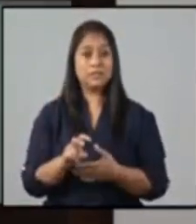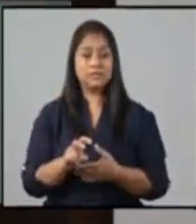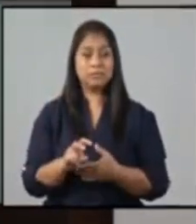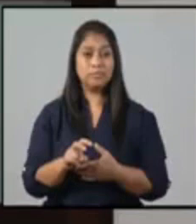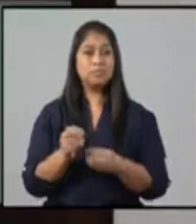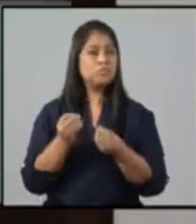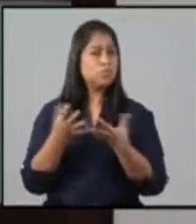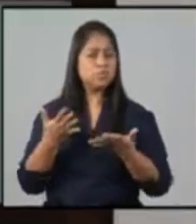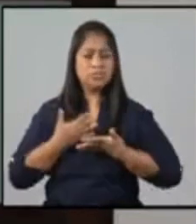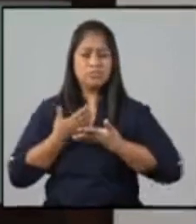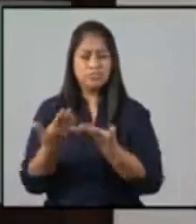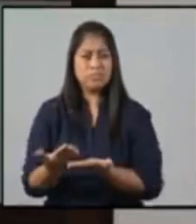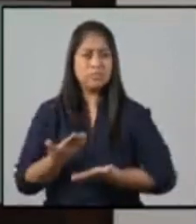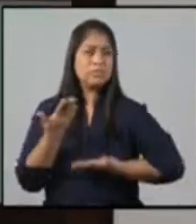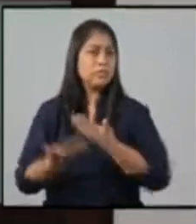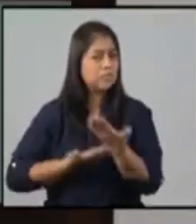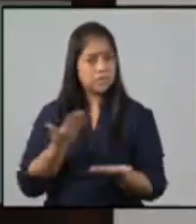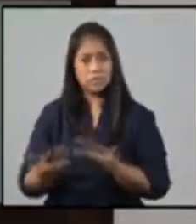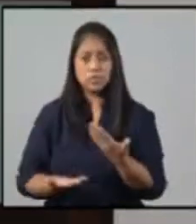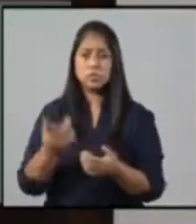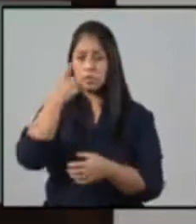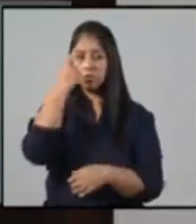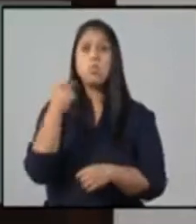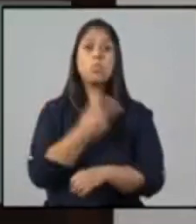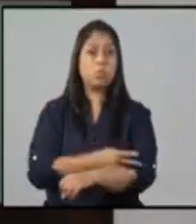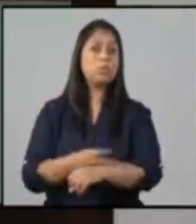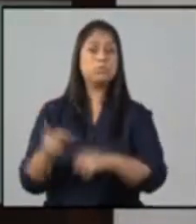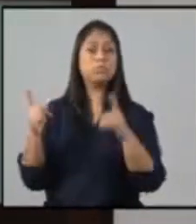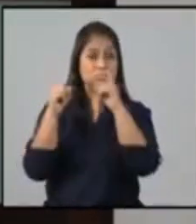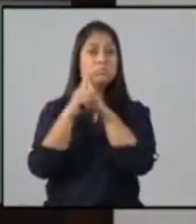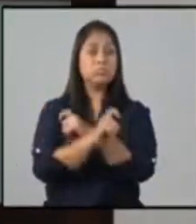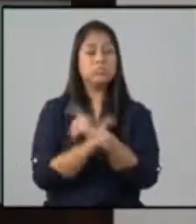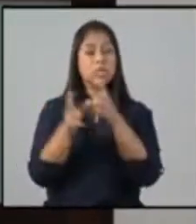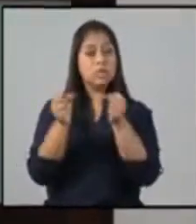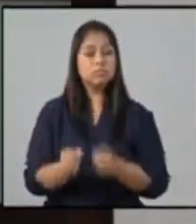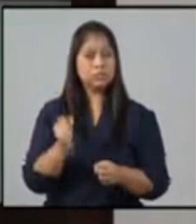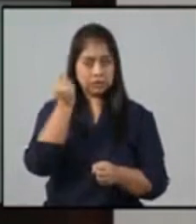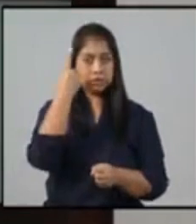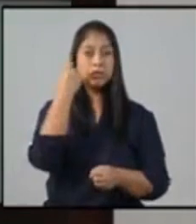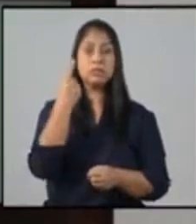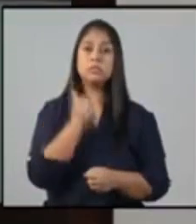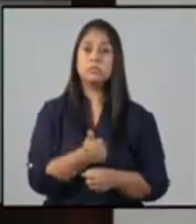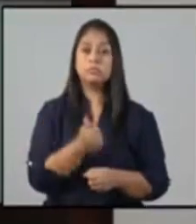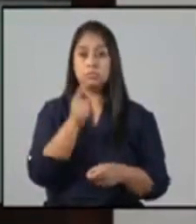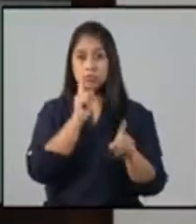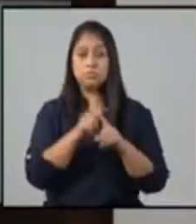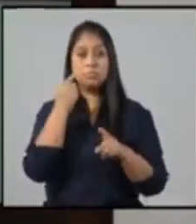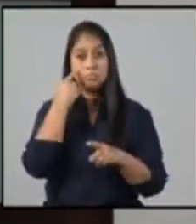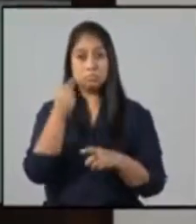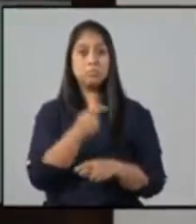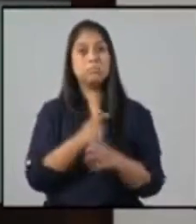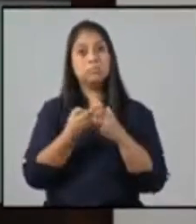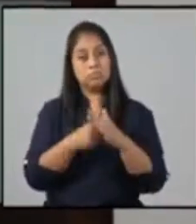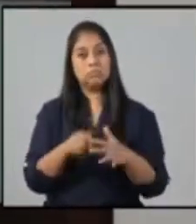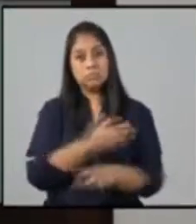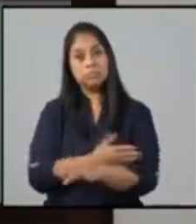muchísima dedicación, tiene una historia compleja que hay que manejar para entenderla bien, para entender su realidad, y